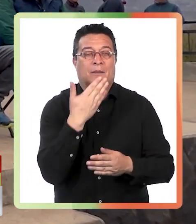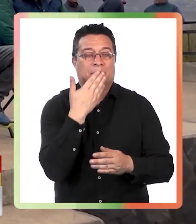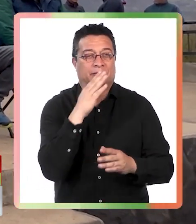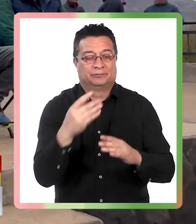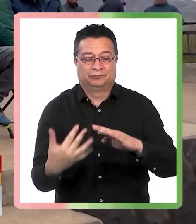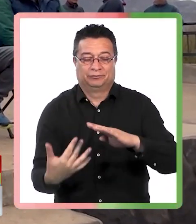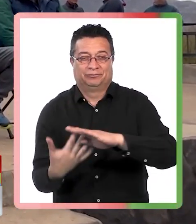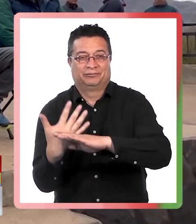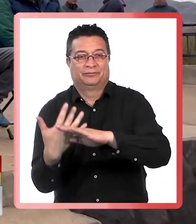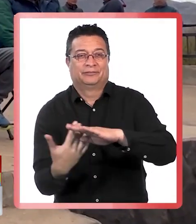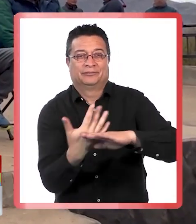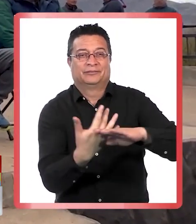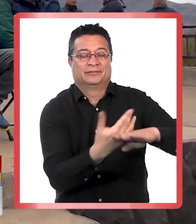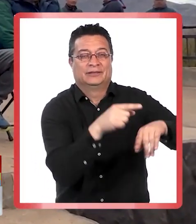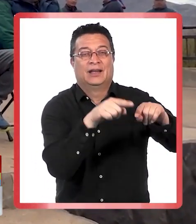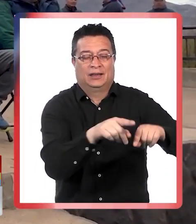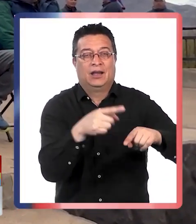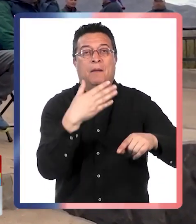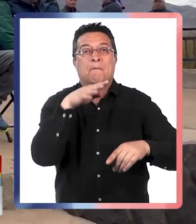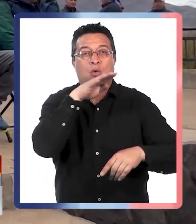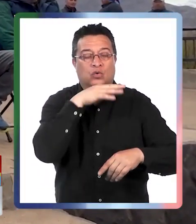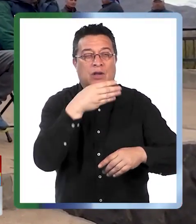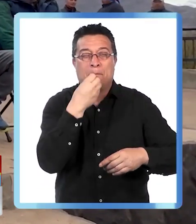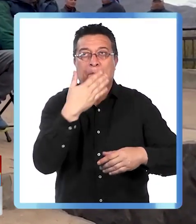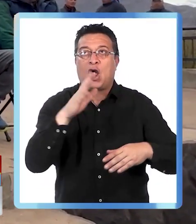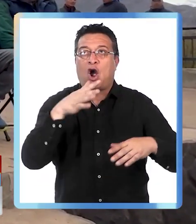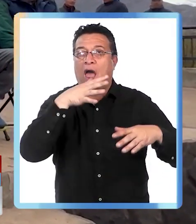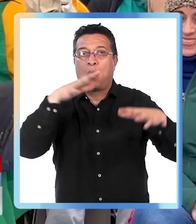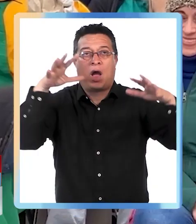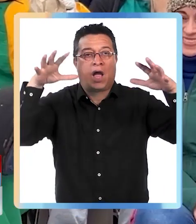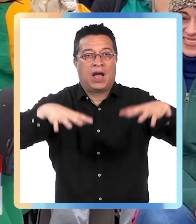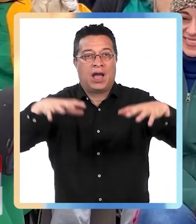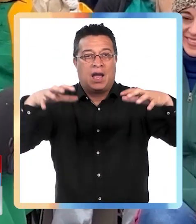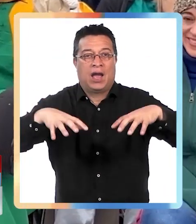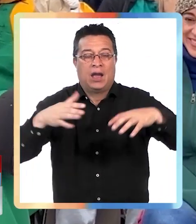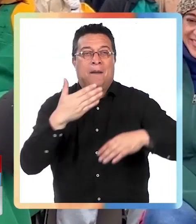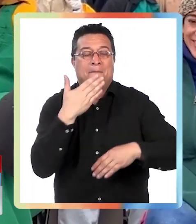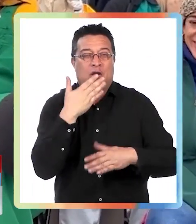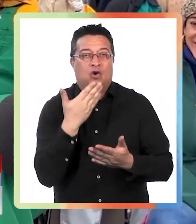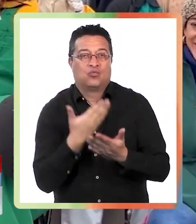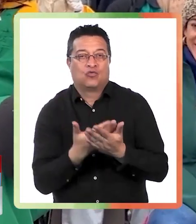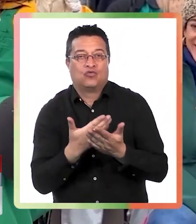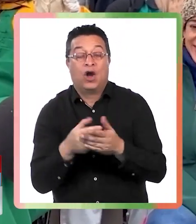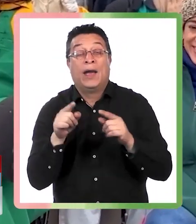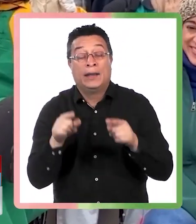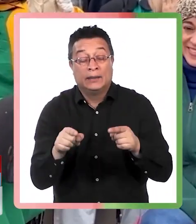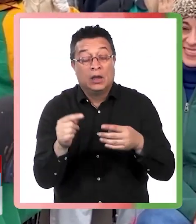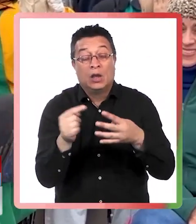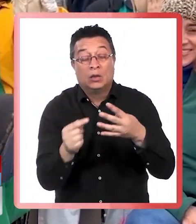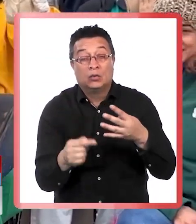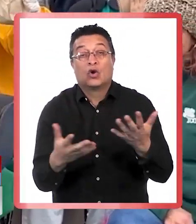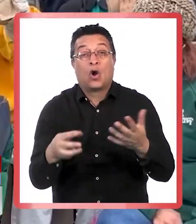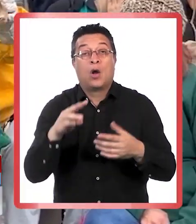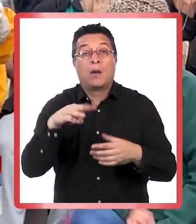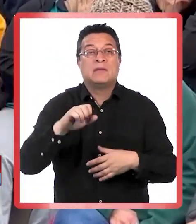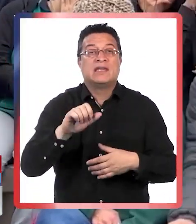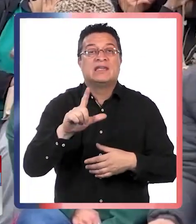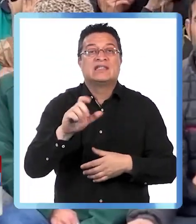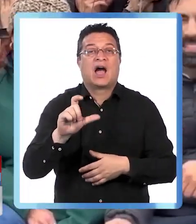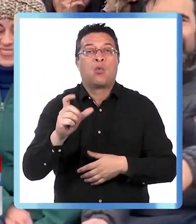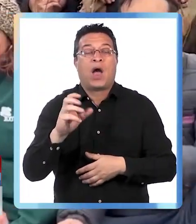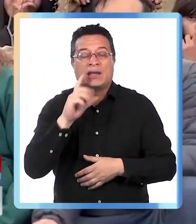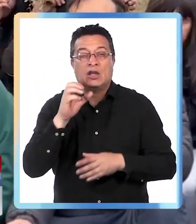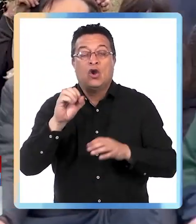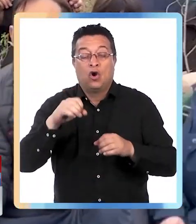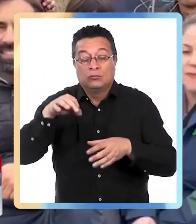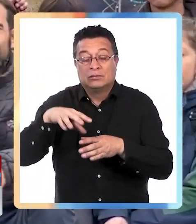la vegetación y también para utilizar de mejor forma las aguas lluvia. Entre estos procedimientos se implementará el método Miyawaki